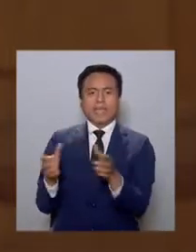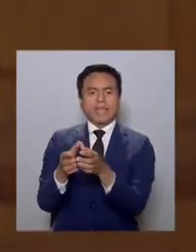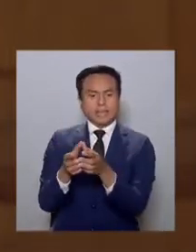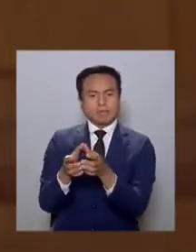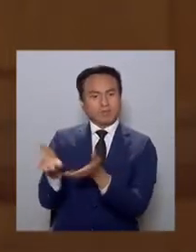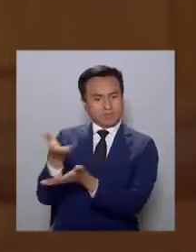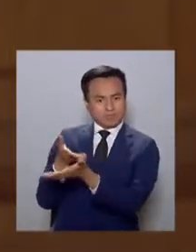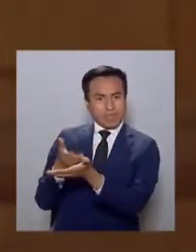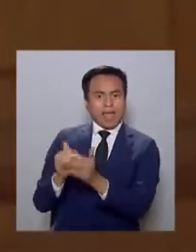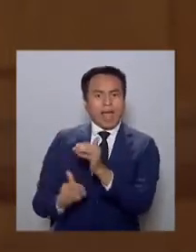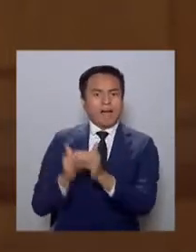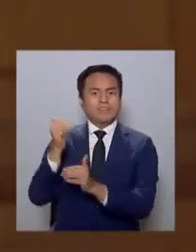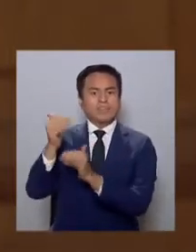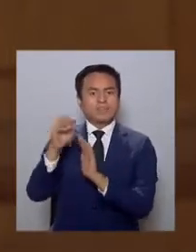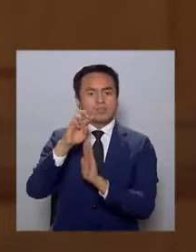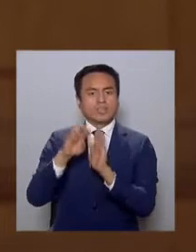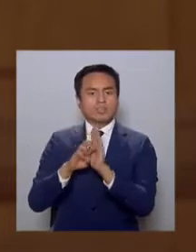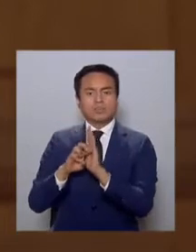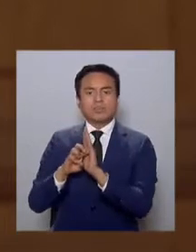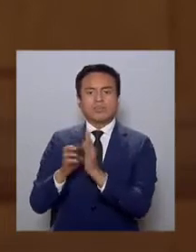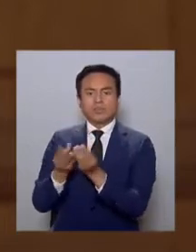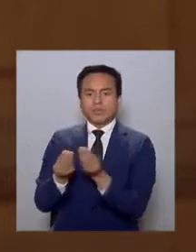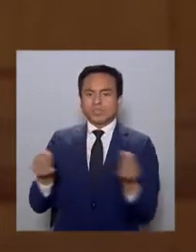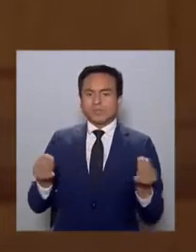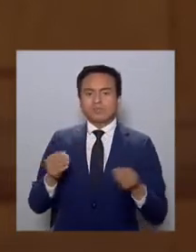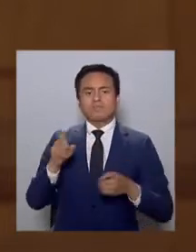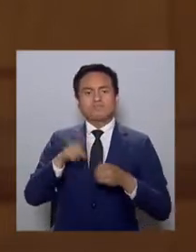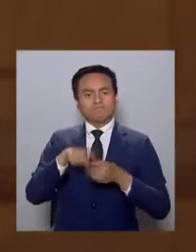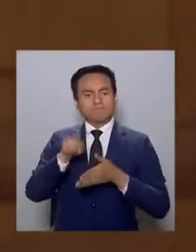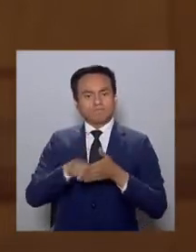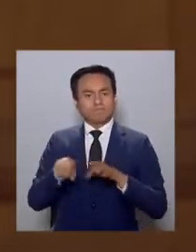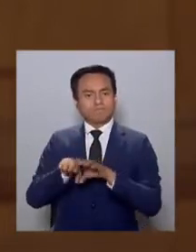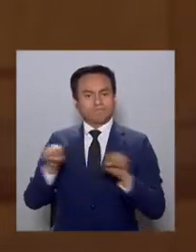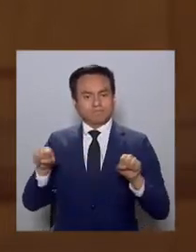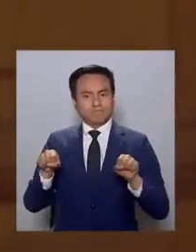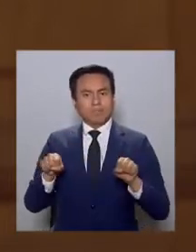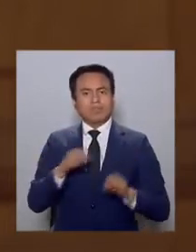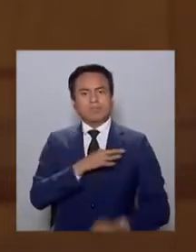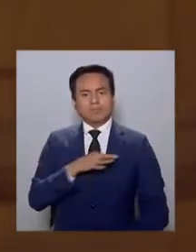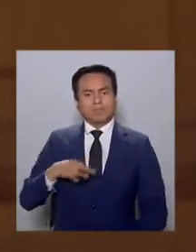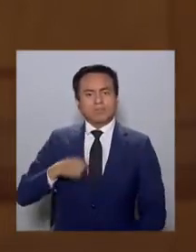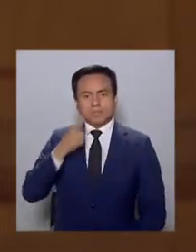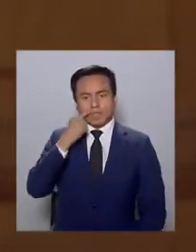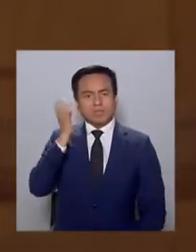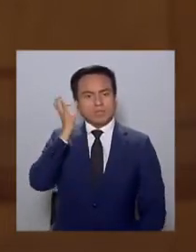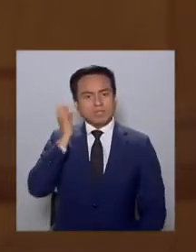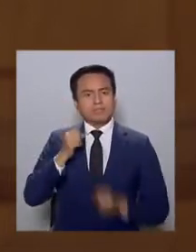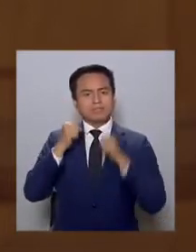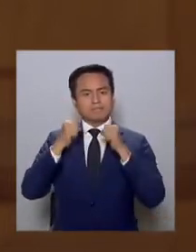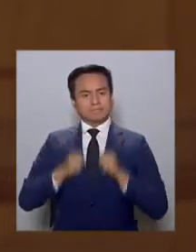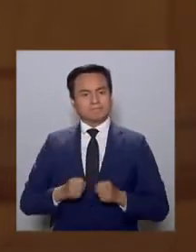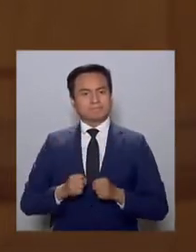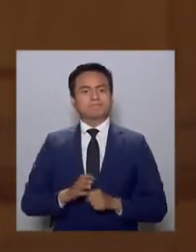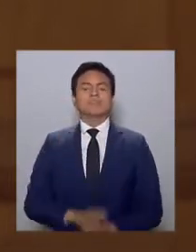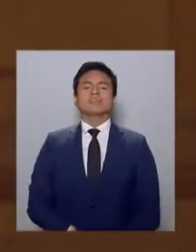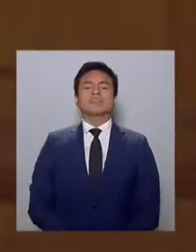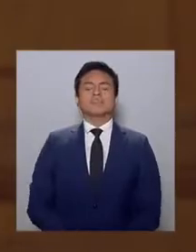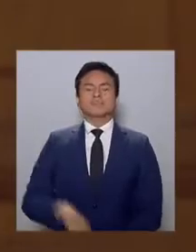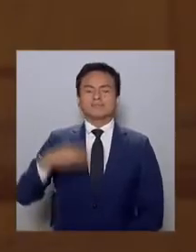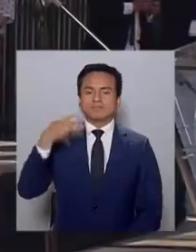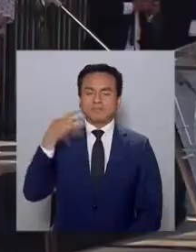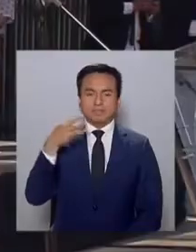equipos para avanzar en el proyecto colectivo que hemos suscrito. Empodérense, ministros y ministras. Son